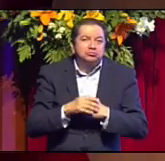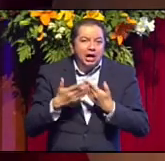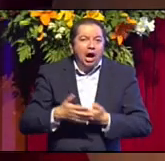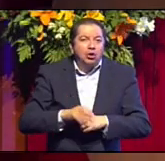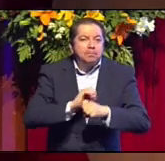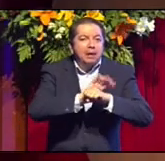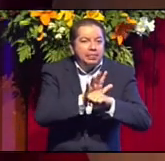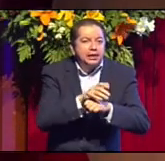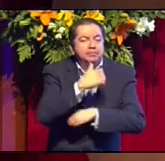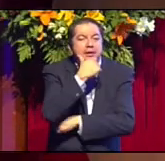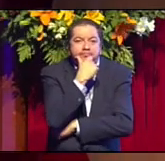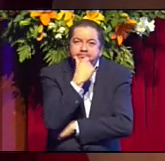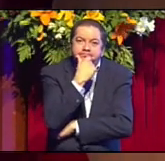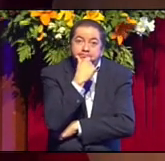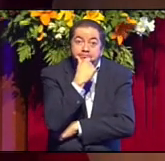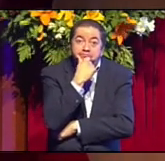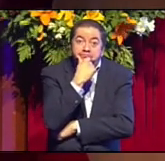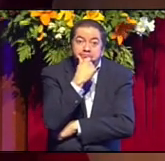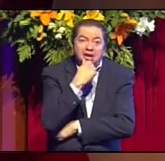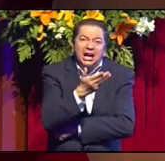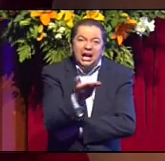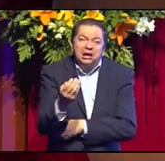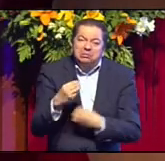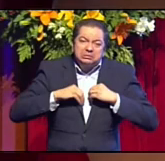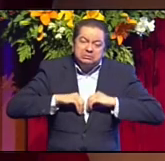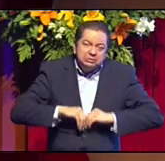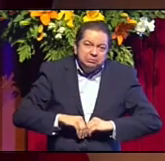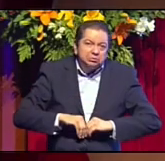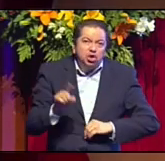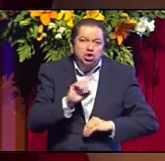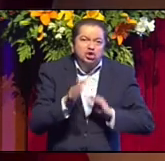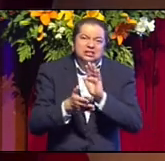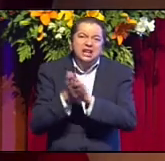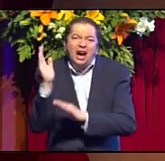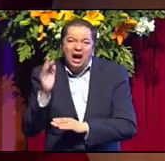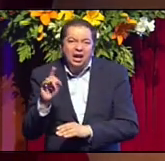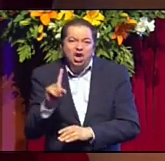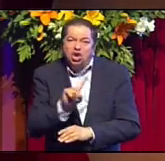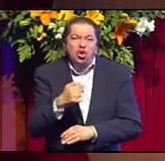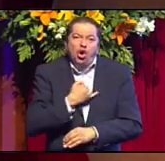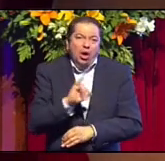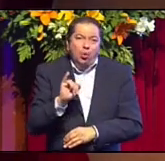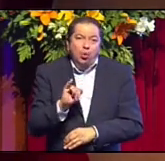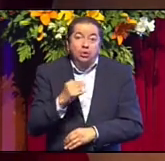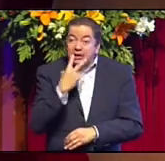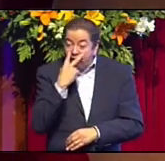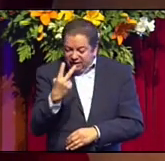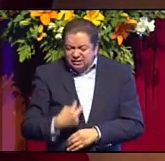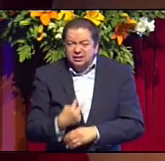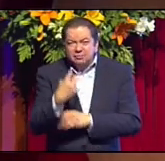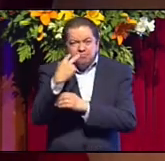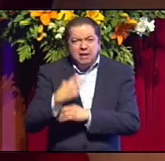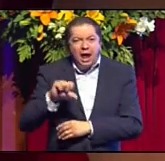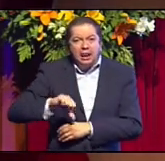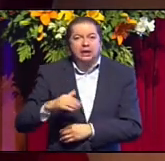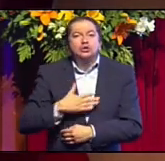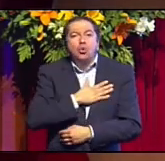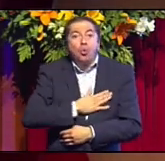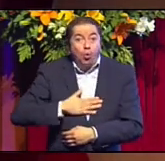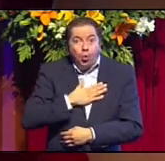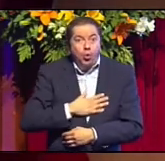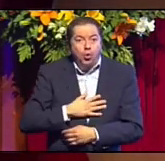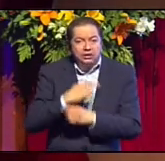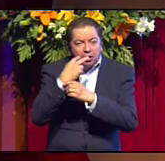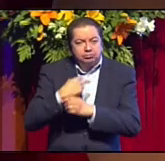pandemia. Ellos se deprimen, no salen a la calle, no les gusta verse mal. Siempre se han cuidado de su aseo